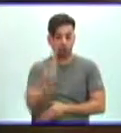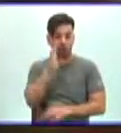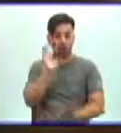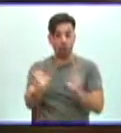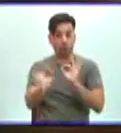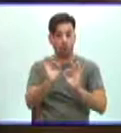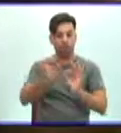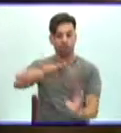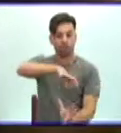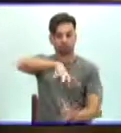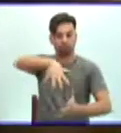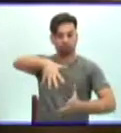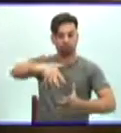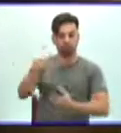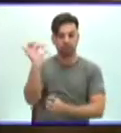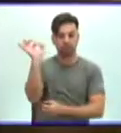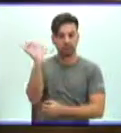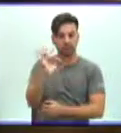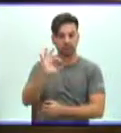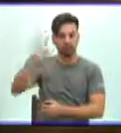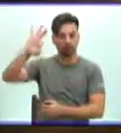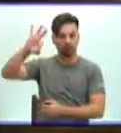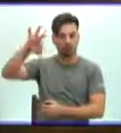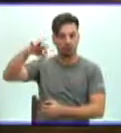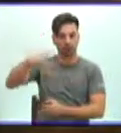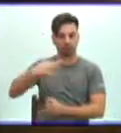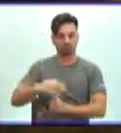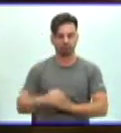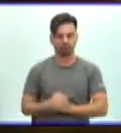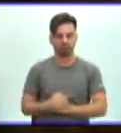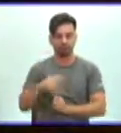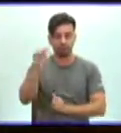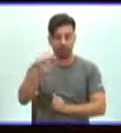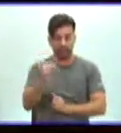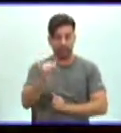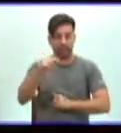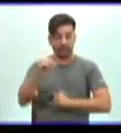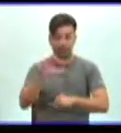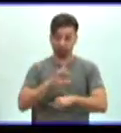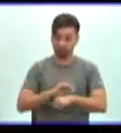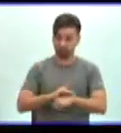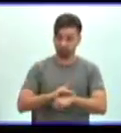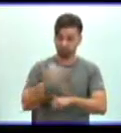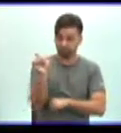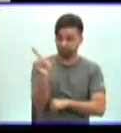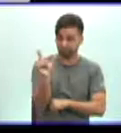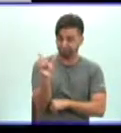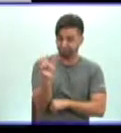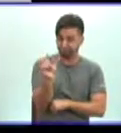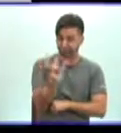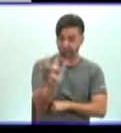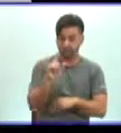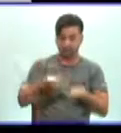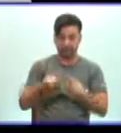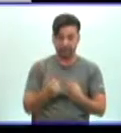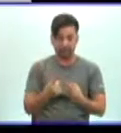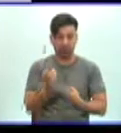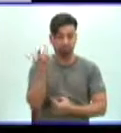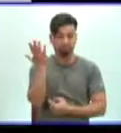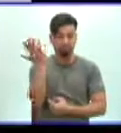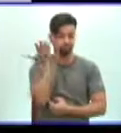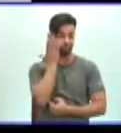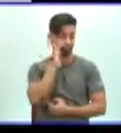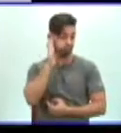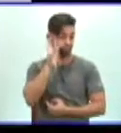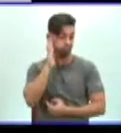ozono cada vez es más delgada y esto se produce debido a la contaminación emitida desde la Tierra. ¿Sabías que los aviones vuelan por la estratosfera